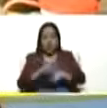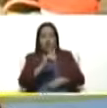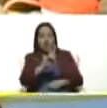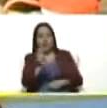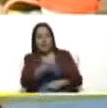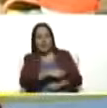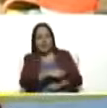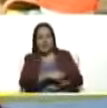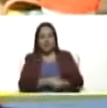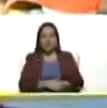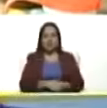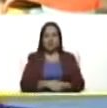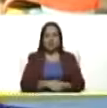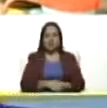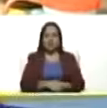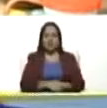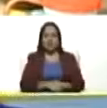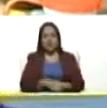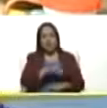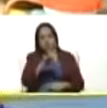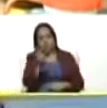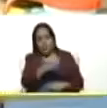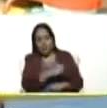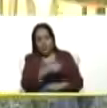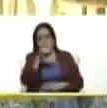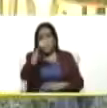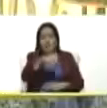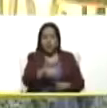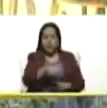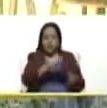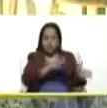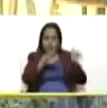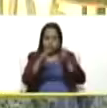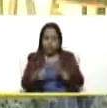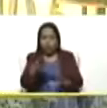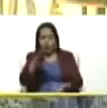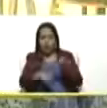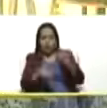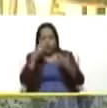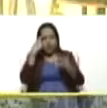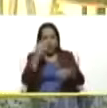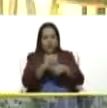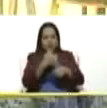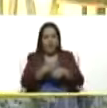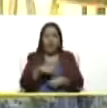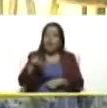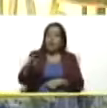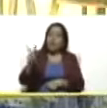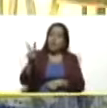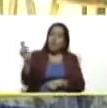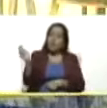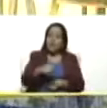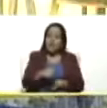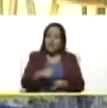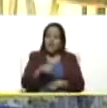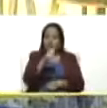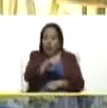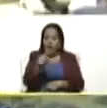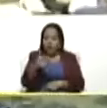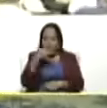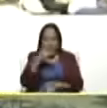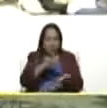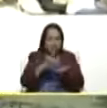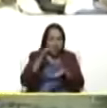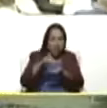2 meses. Dos meses, este es el aterrizaje de esos 2 meses de trabajo. Y en esos 2 meses, cada muestra se somete a